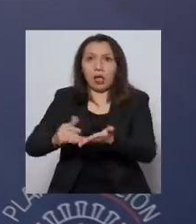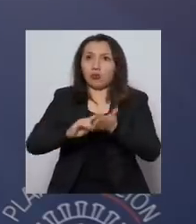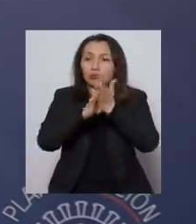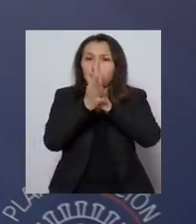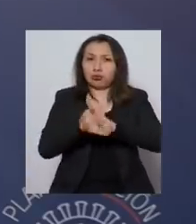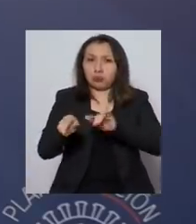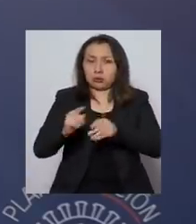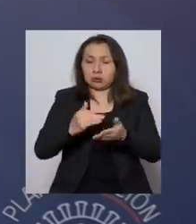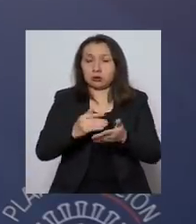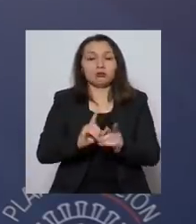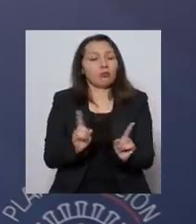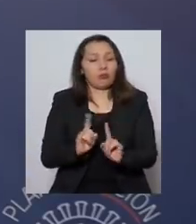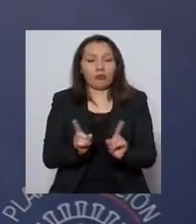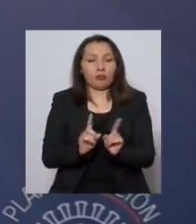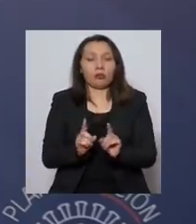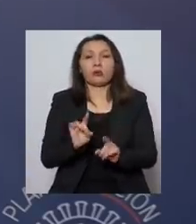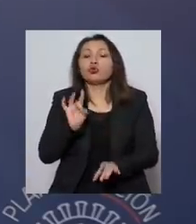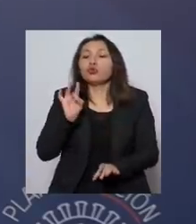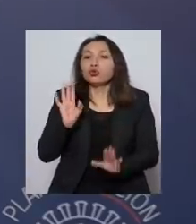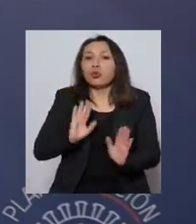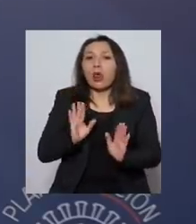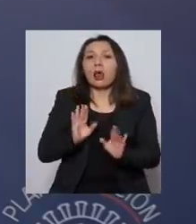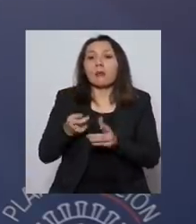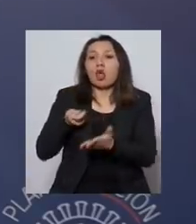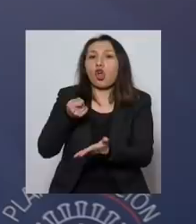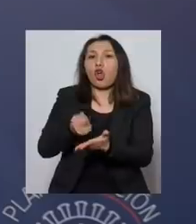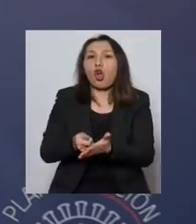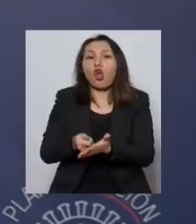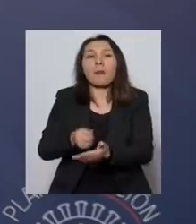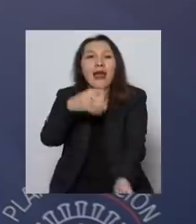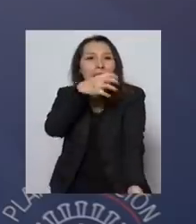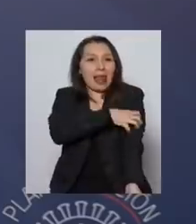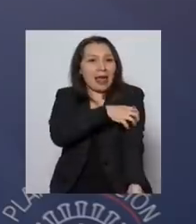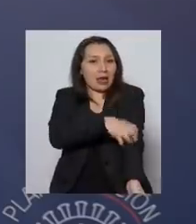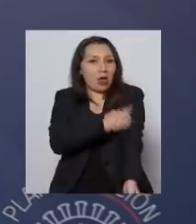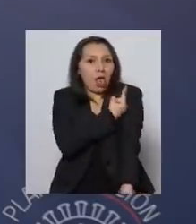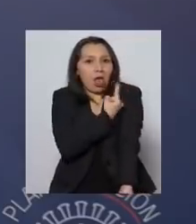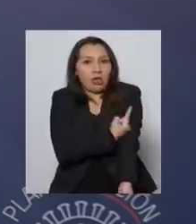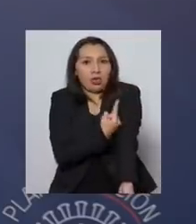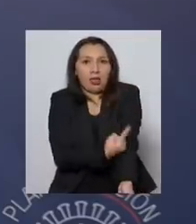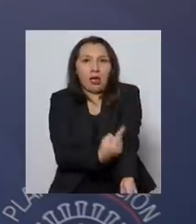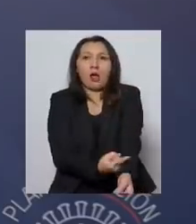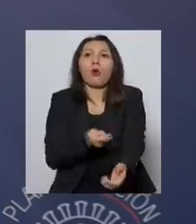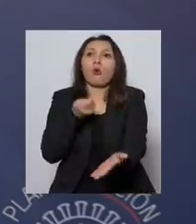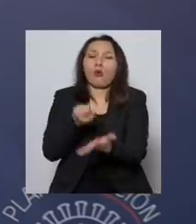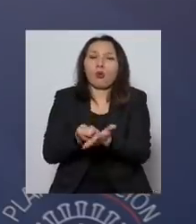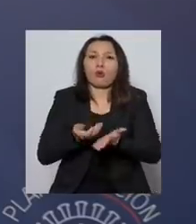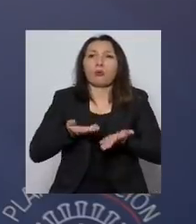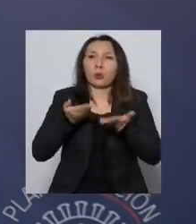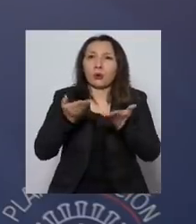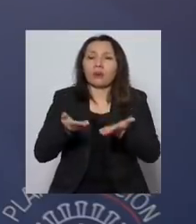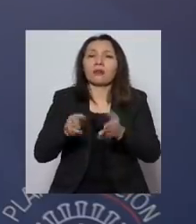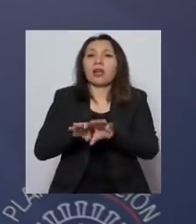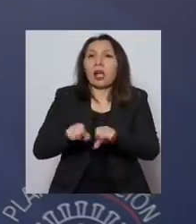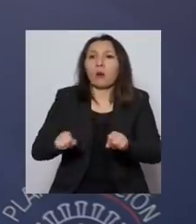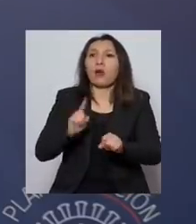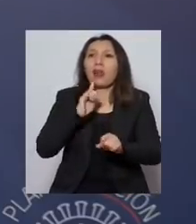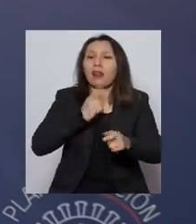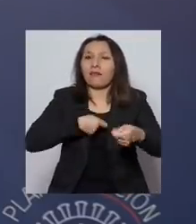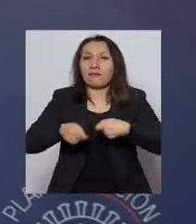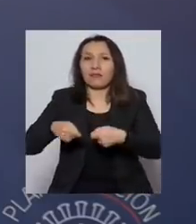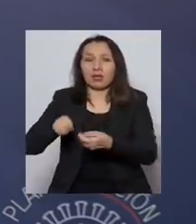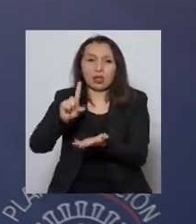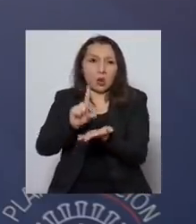operación? No, no es así. Simplemente va a haber compras a nivel regional. Por lo tanto, cada región va a abastecerse de acuerdo a los proveedores